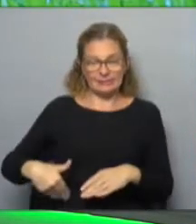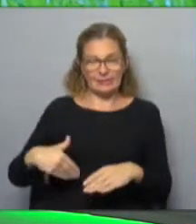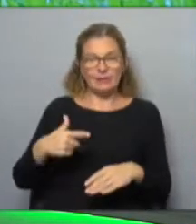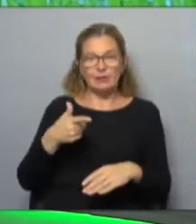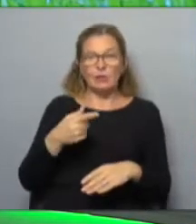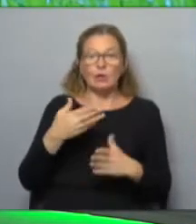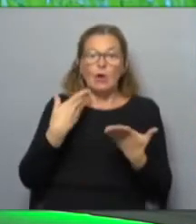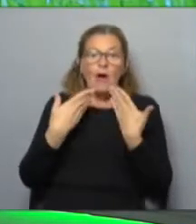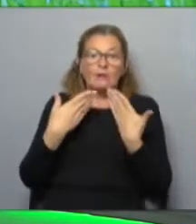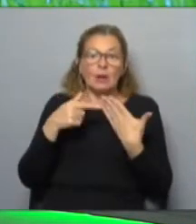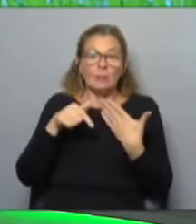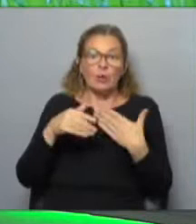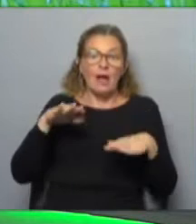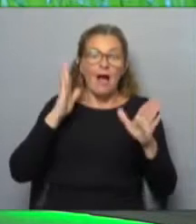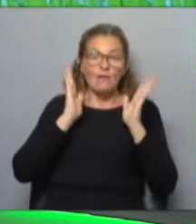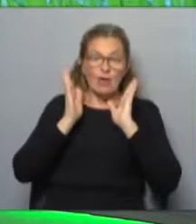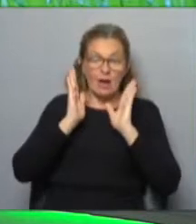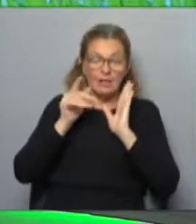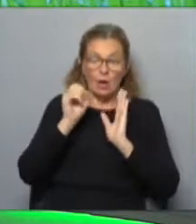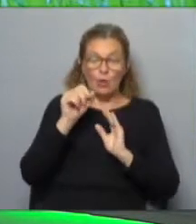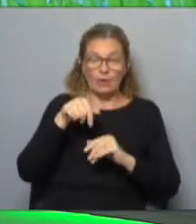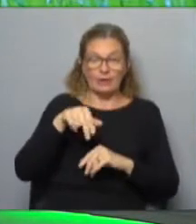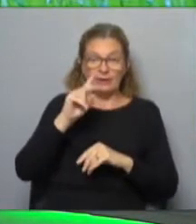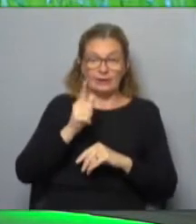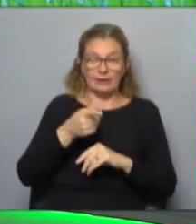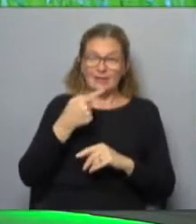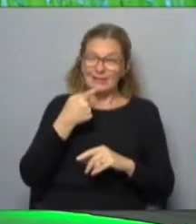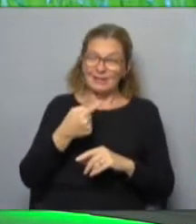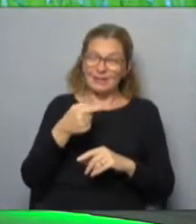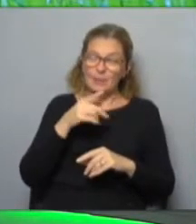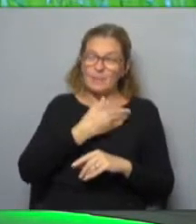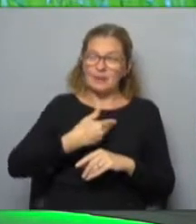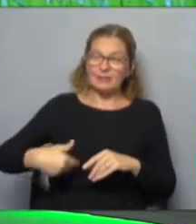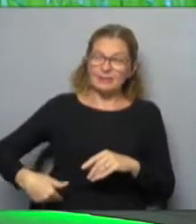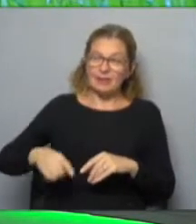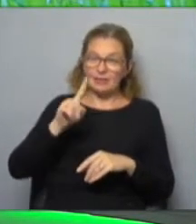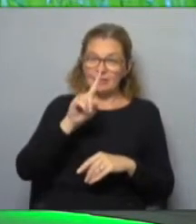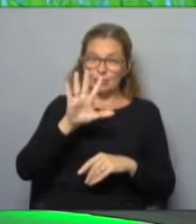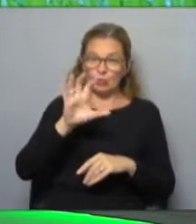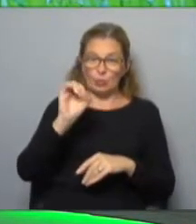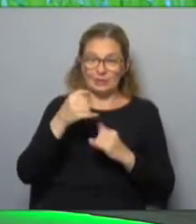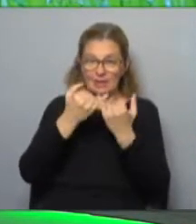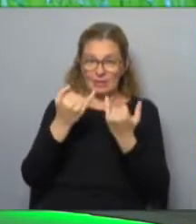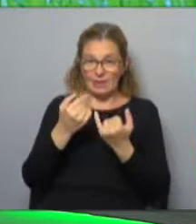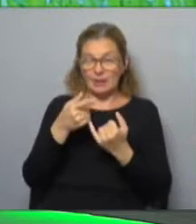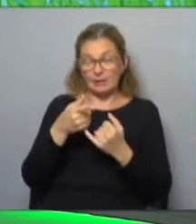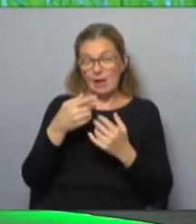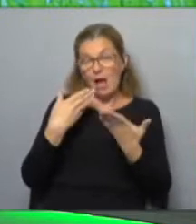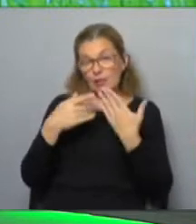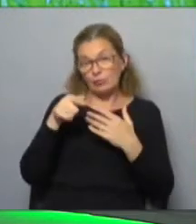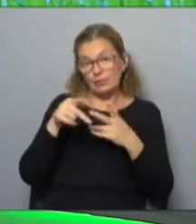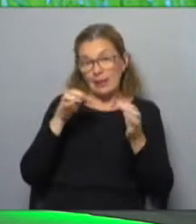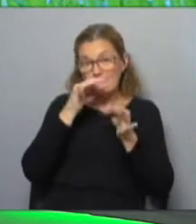Lo que hoy hablábamos con la abogada de esta ONG, nos comentaba que presidencia tiene 150 días para expedirse sobre este tema,